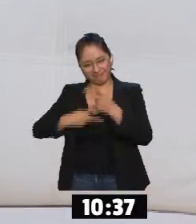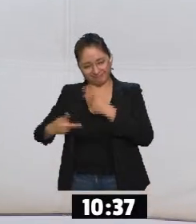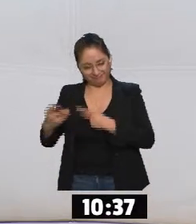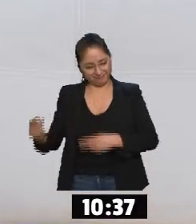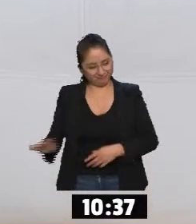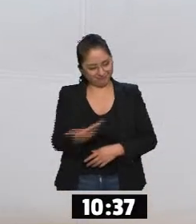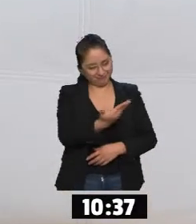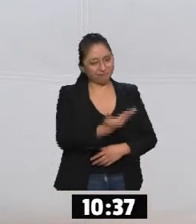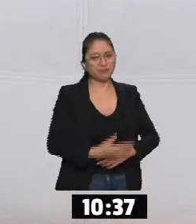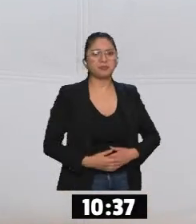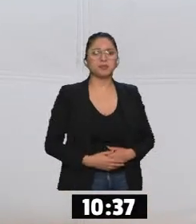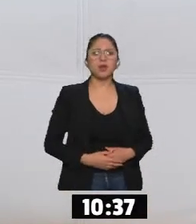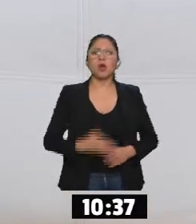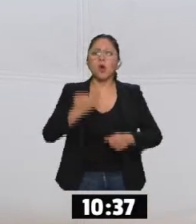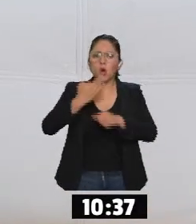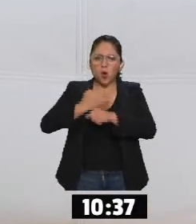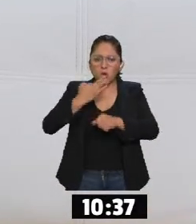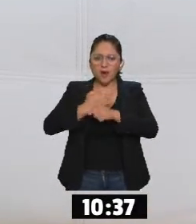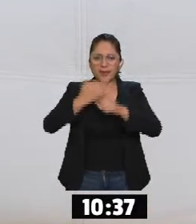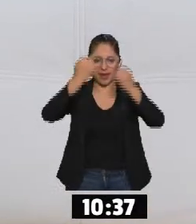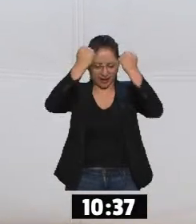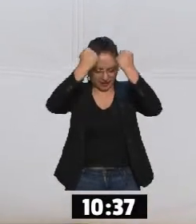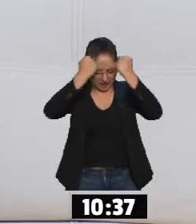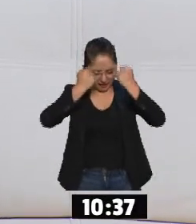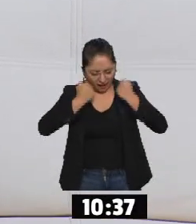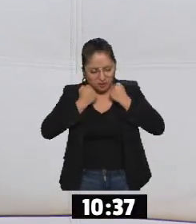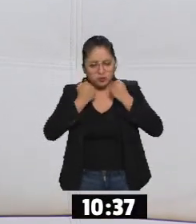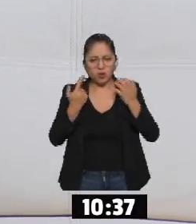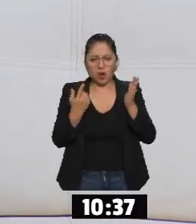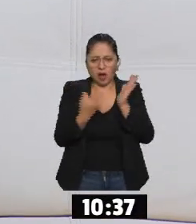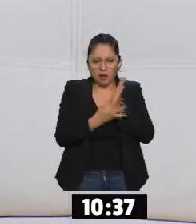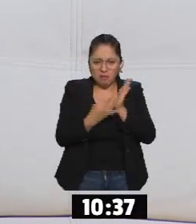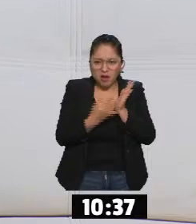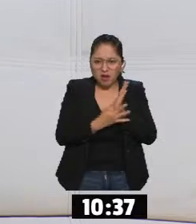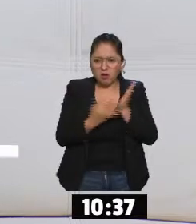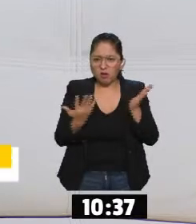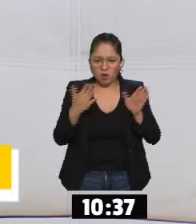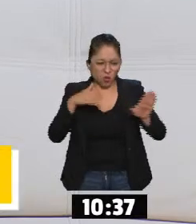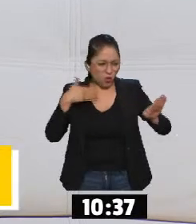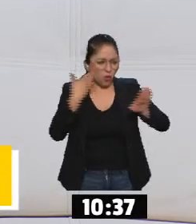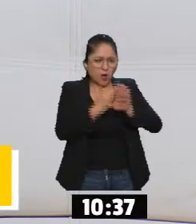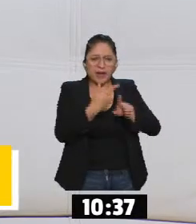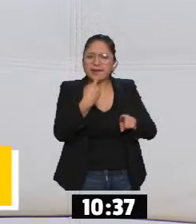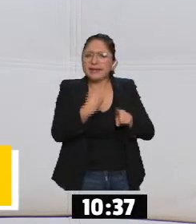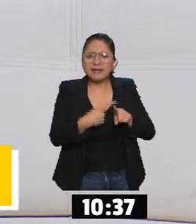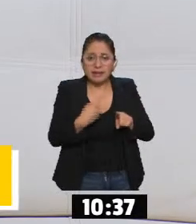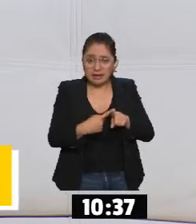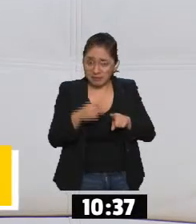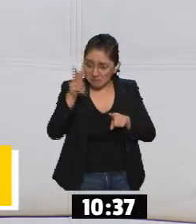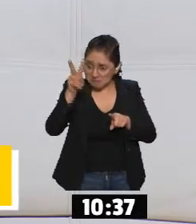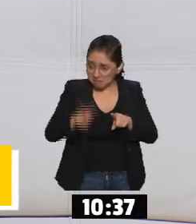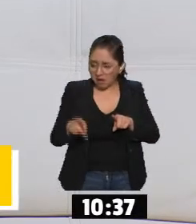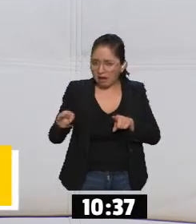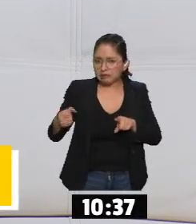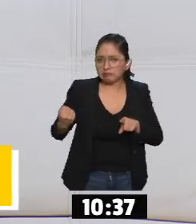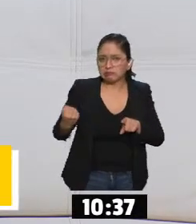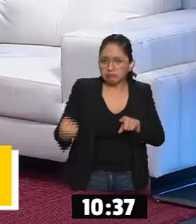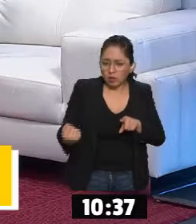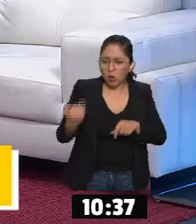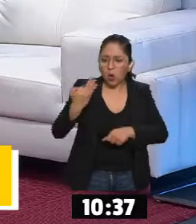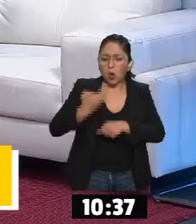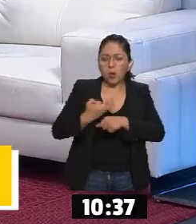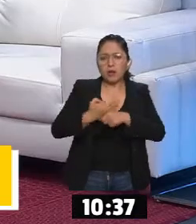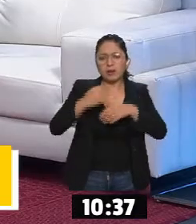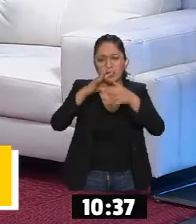casco, armadura y de a ver contra quién nos damos? Porque la cosa ha estado ruda. Y nos vas a platicar de los derechos para las personas